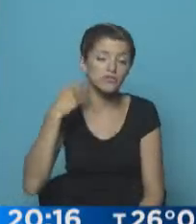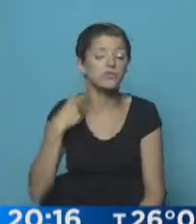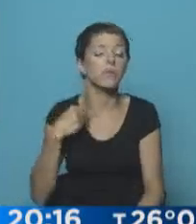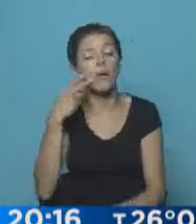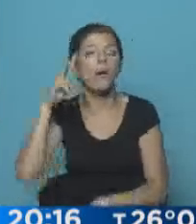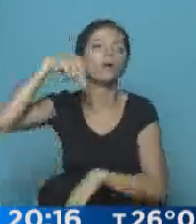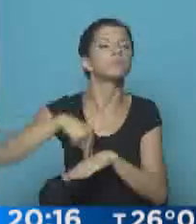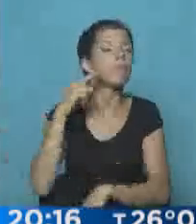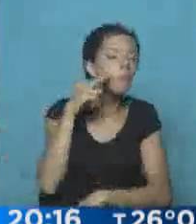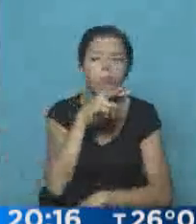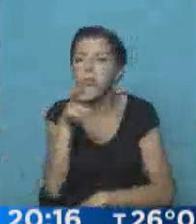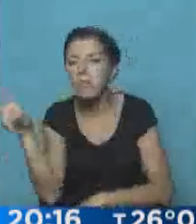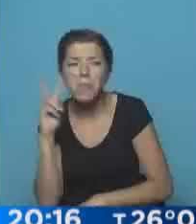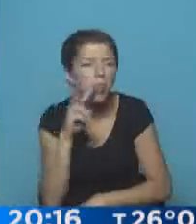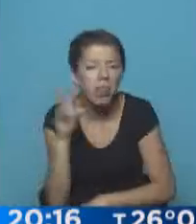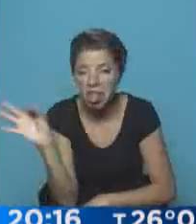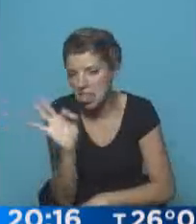pero no se veía nada.